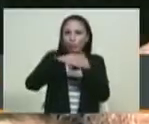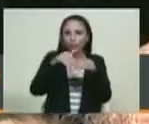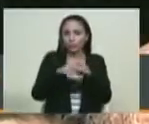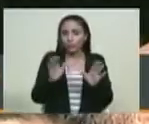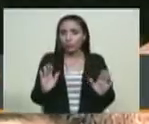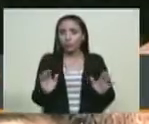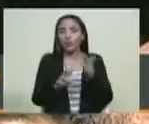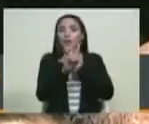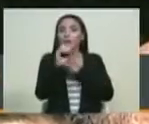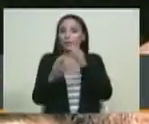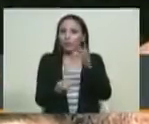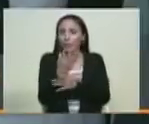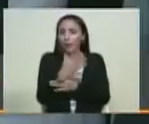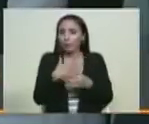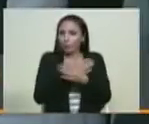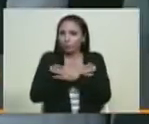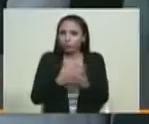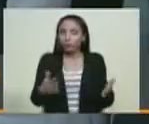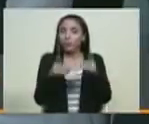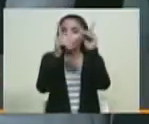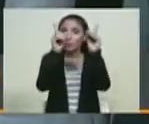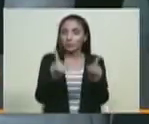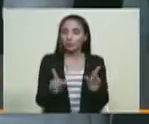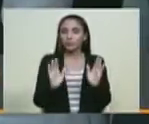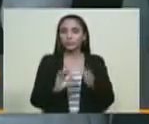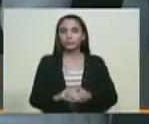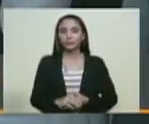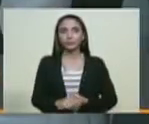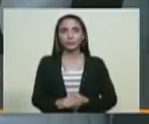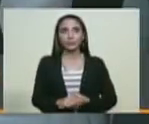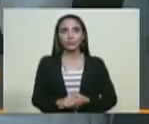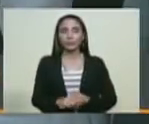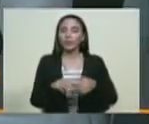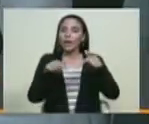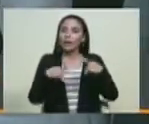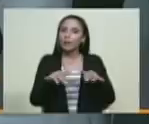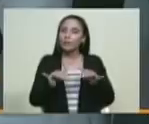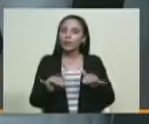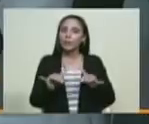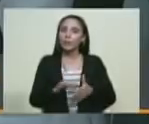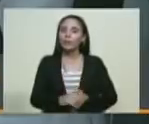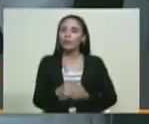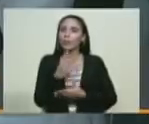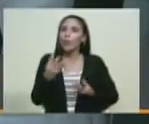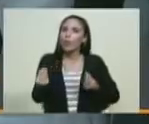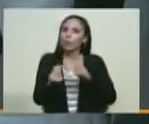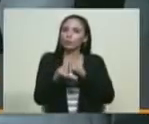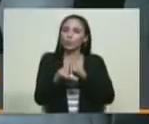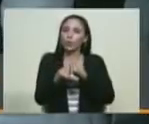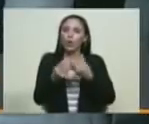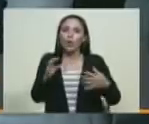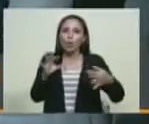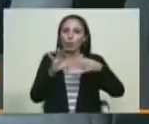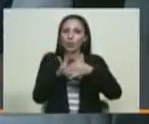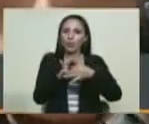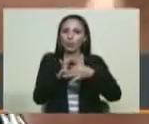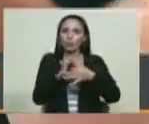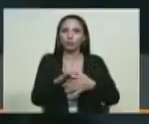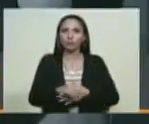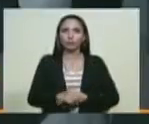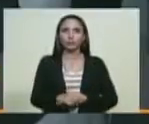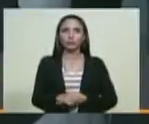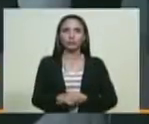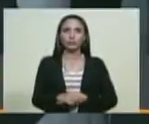elecciones el 20 de mayo. El Estado venezolano está compacto, cohesionado